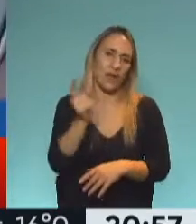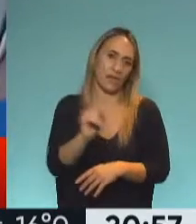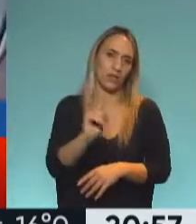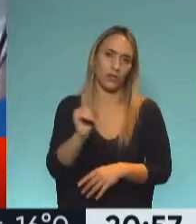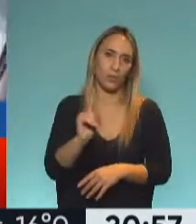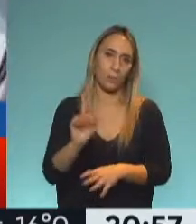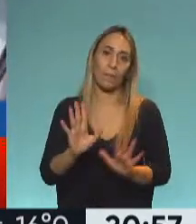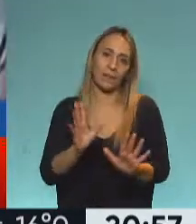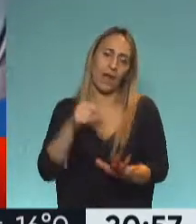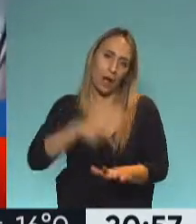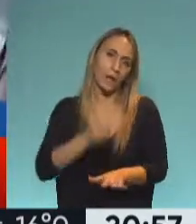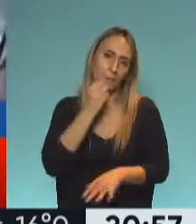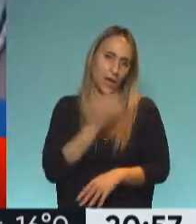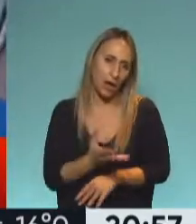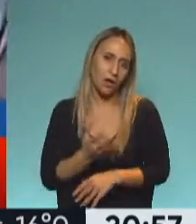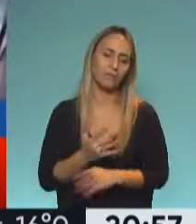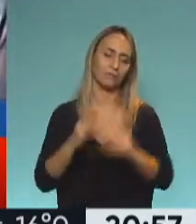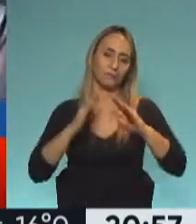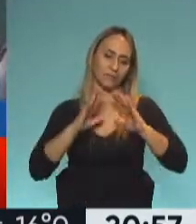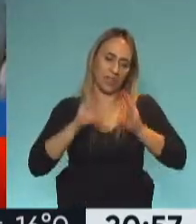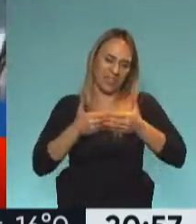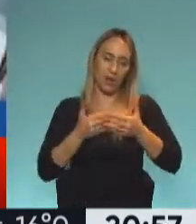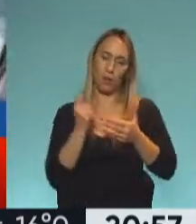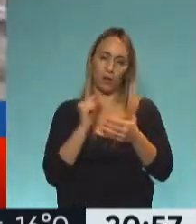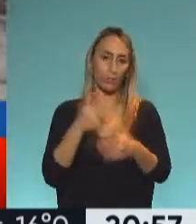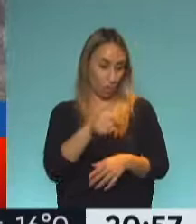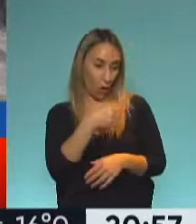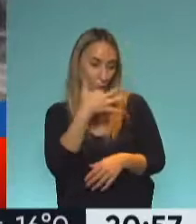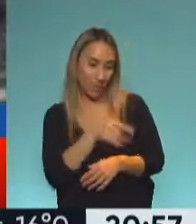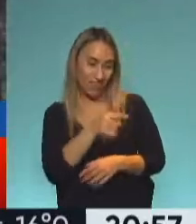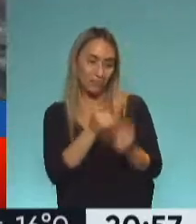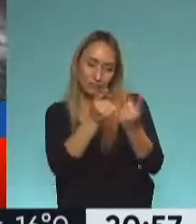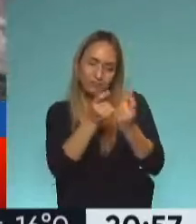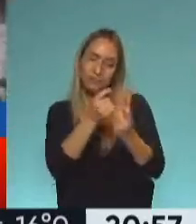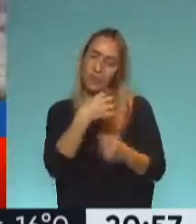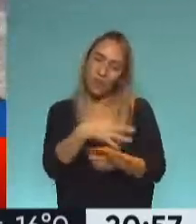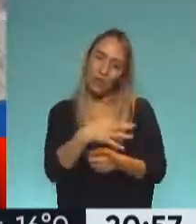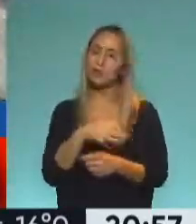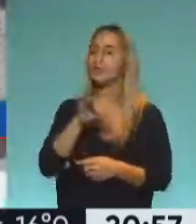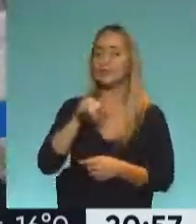Es lo que nos conviene, estar encerrados un poco. ¿Pero entendés que es una necesidad? Sí, es necesario.